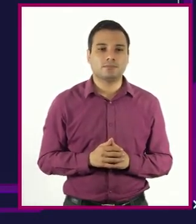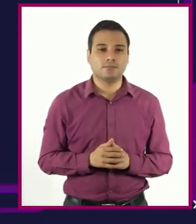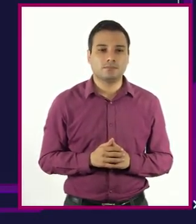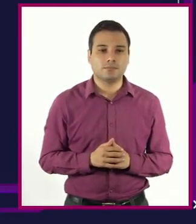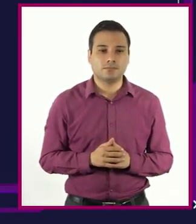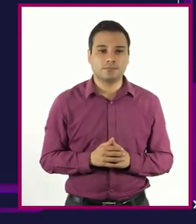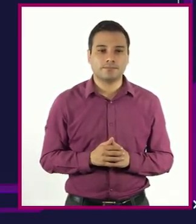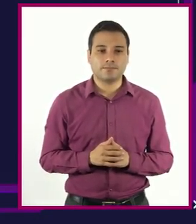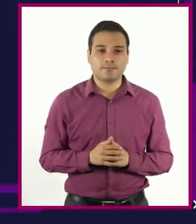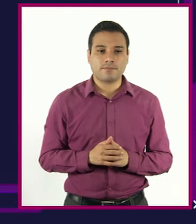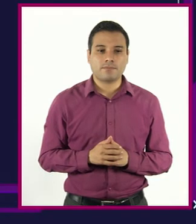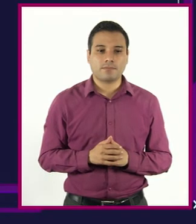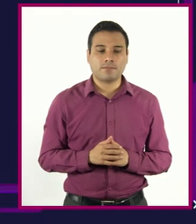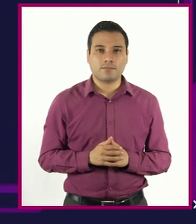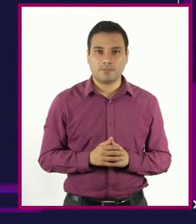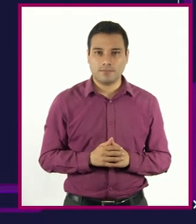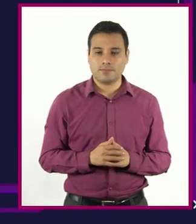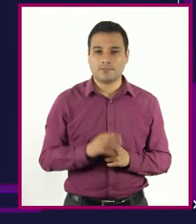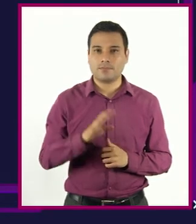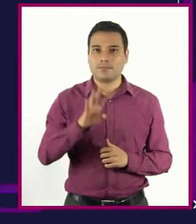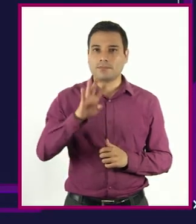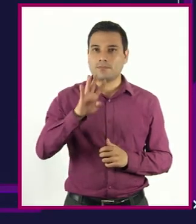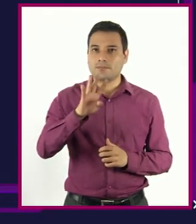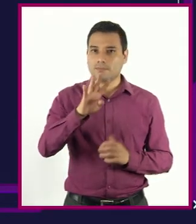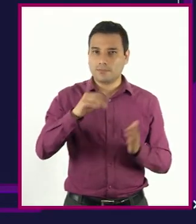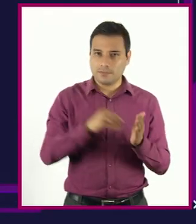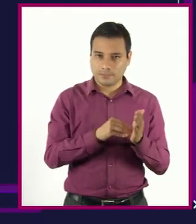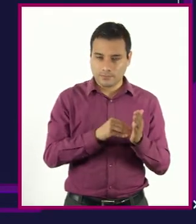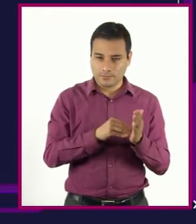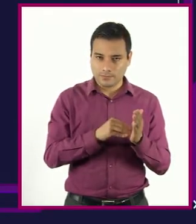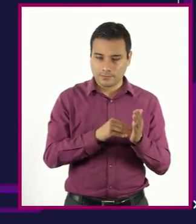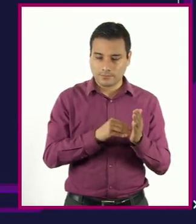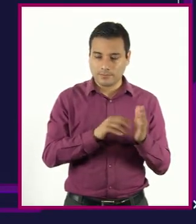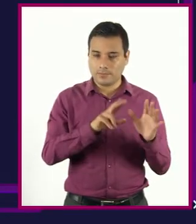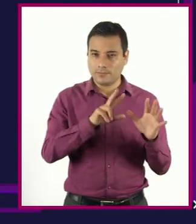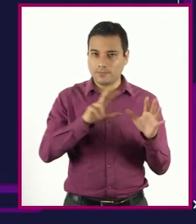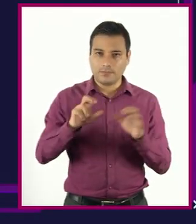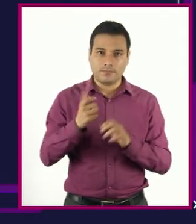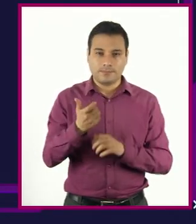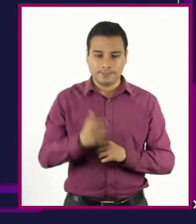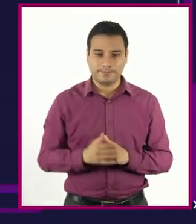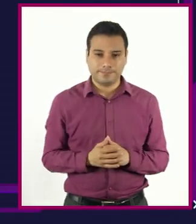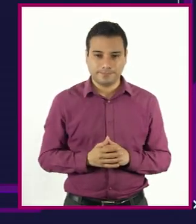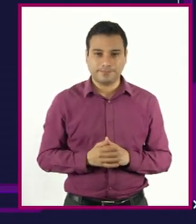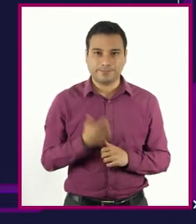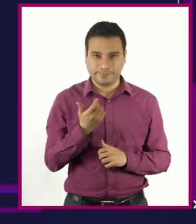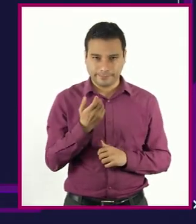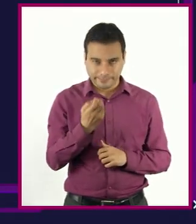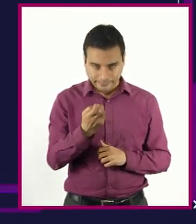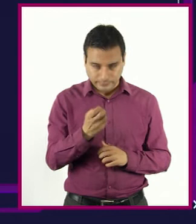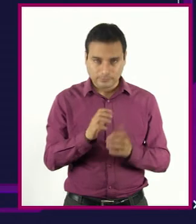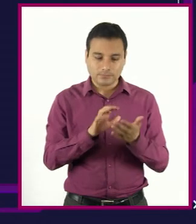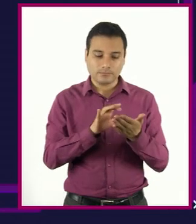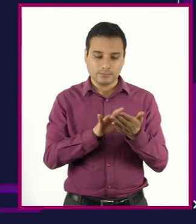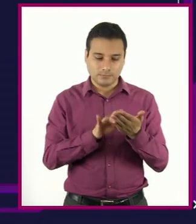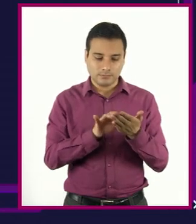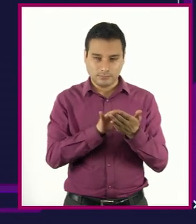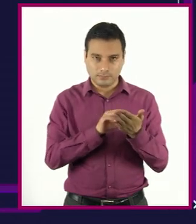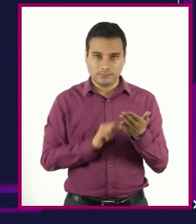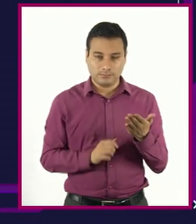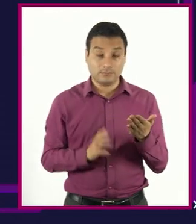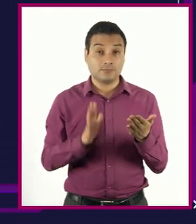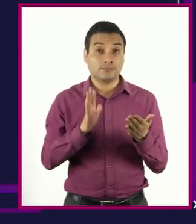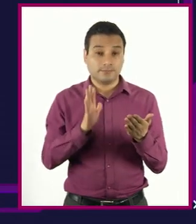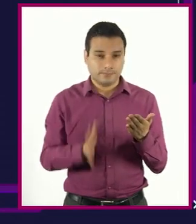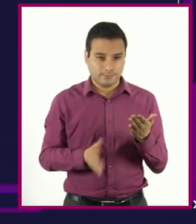antes del descuento es de 4.800 pesos. Esta cantidad se introduce en la calculadora.